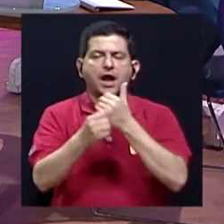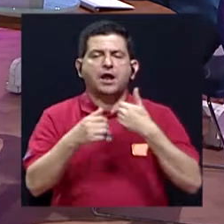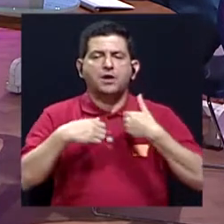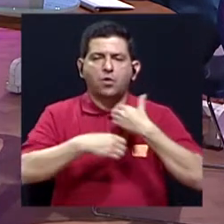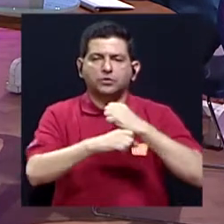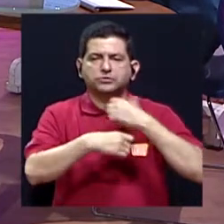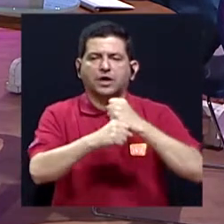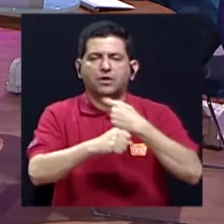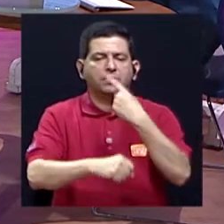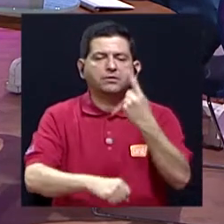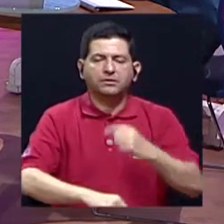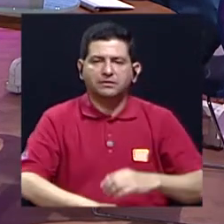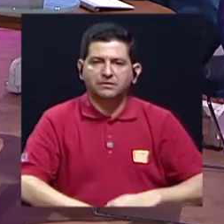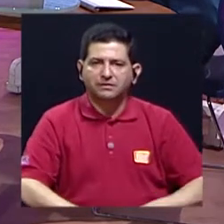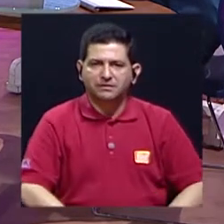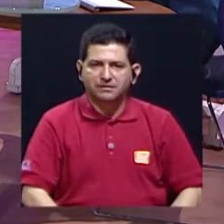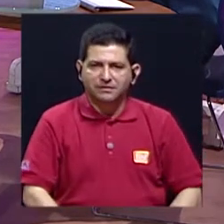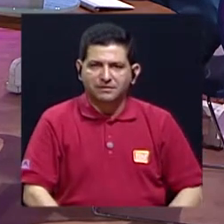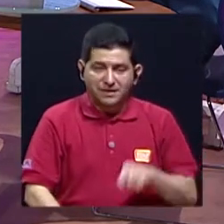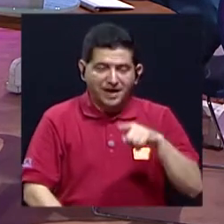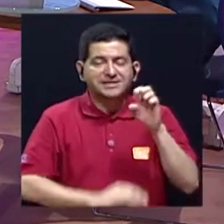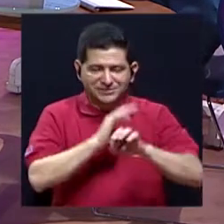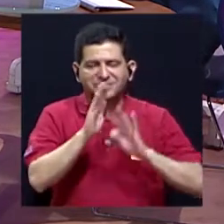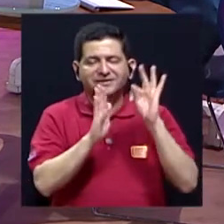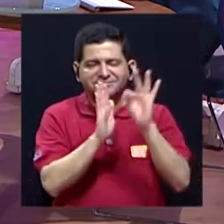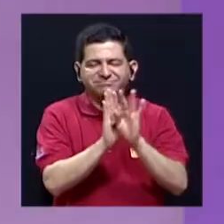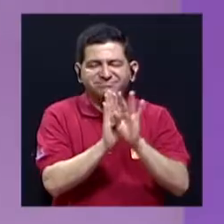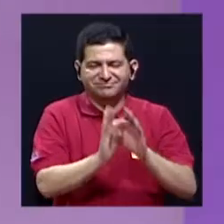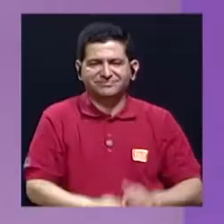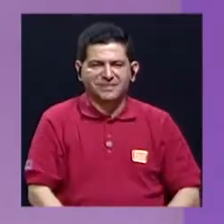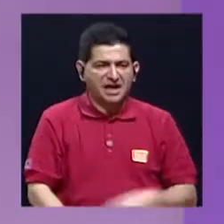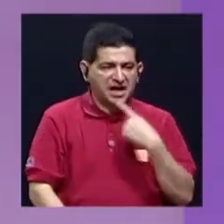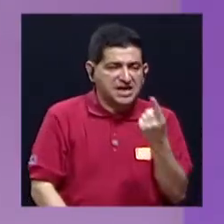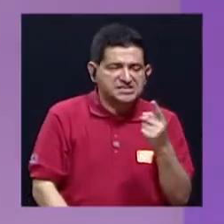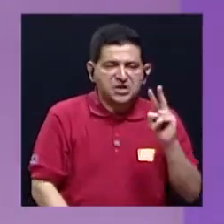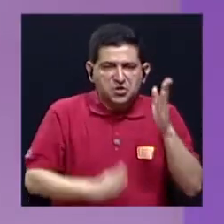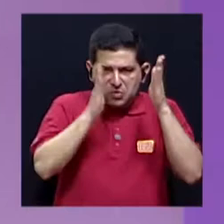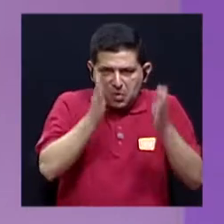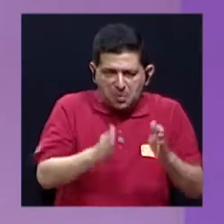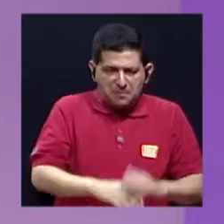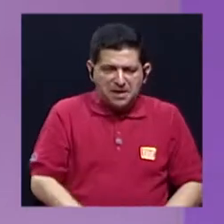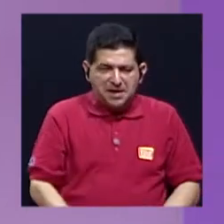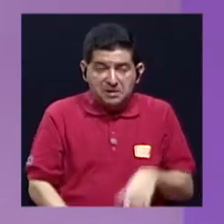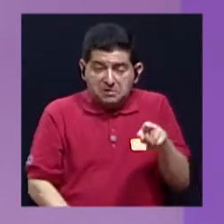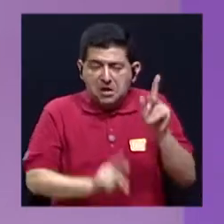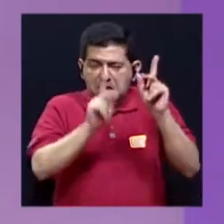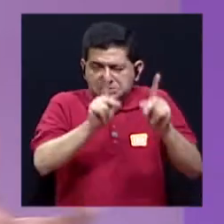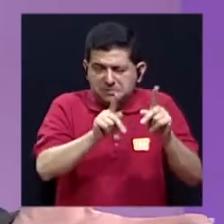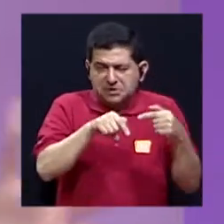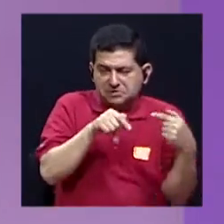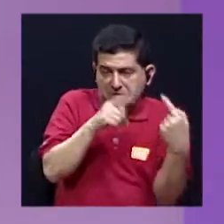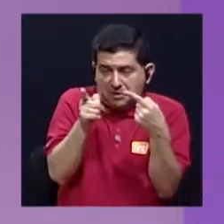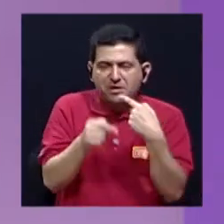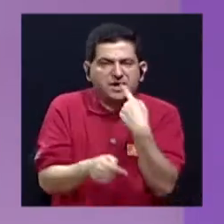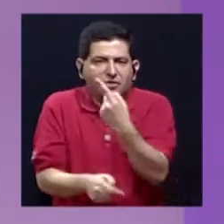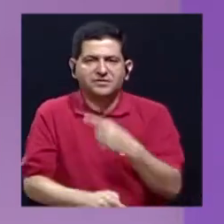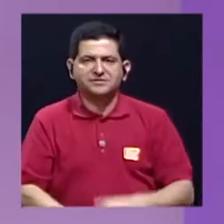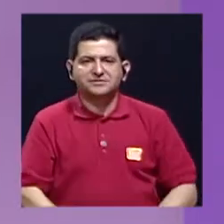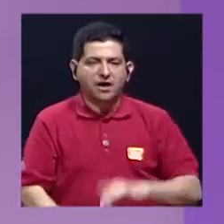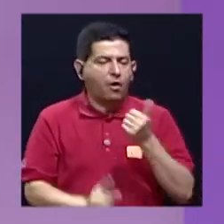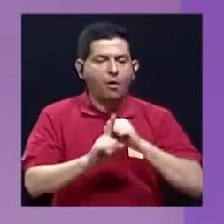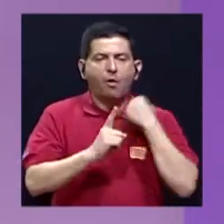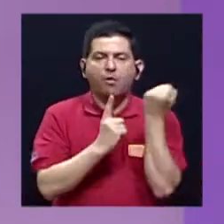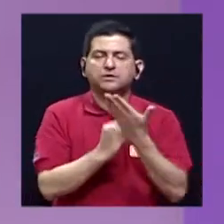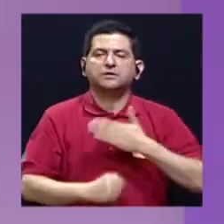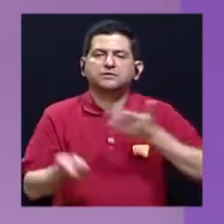decirlo, ¿verdad? Existe ese estereotipo. Entonces, se lo voy a decir a mi compañero, fulano y tal, ¿verdad? Eso. También hay otra situación